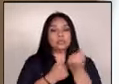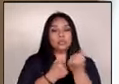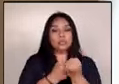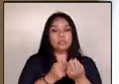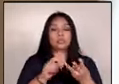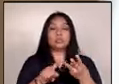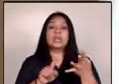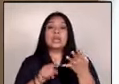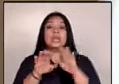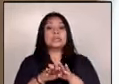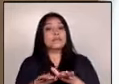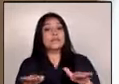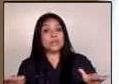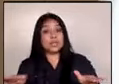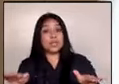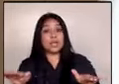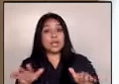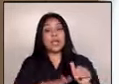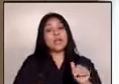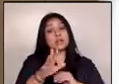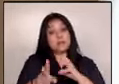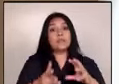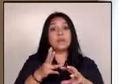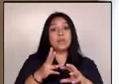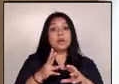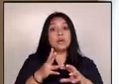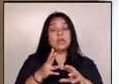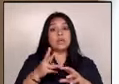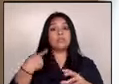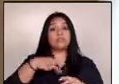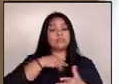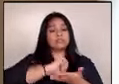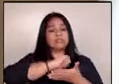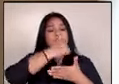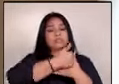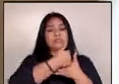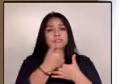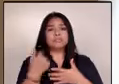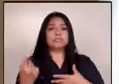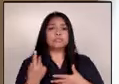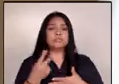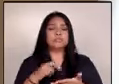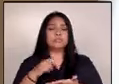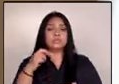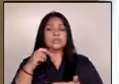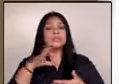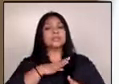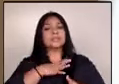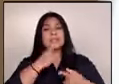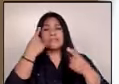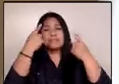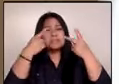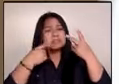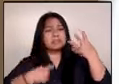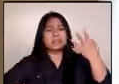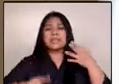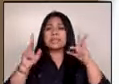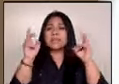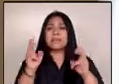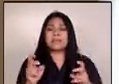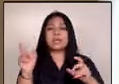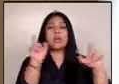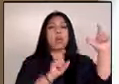estabilidad a nivel global nuestra agenda bilateral abarca una gran diversidad de temas que van desde el comercio y la